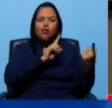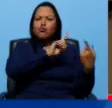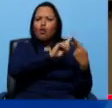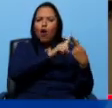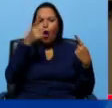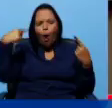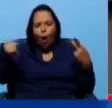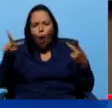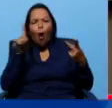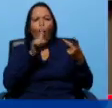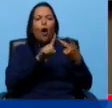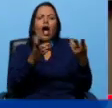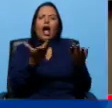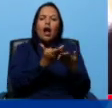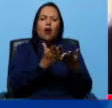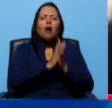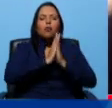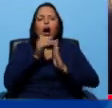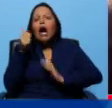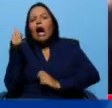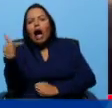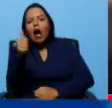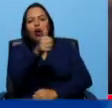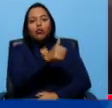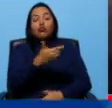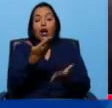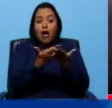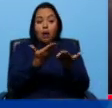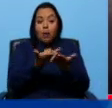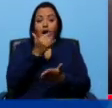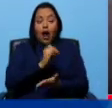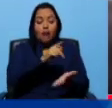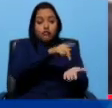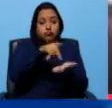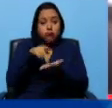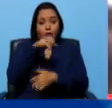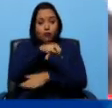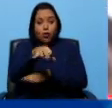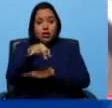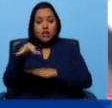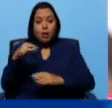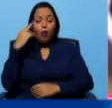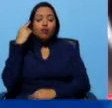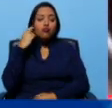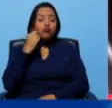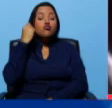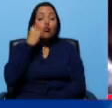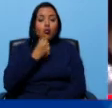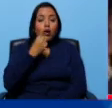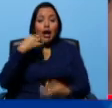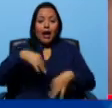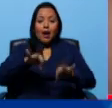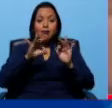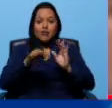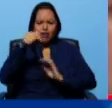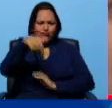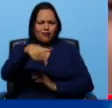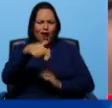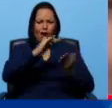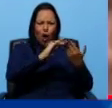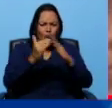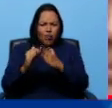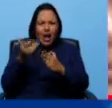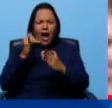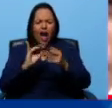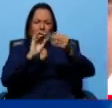técnica Leonardo Infante, cada uno de los colegios que integran el municipio Sucre y en especial los de la comuna Gran Campo Rico